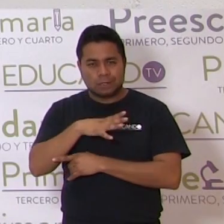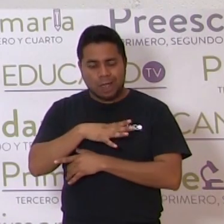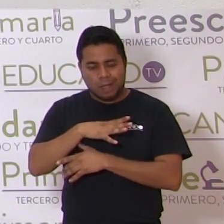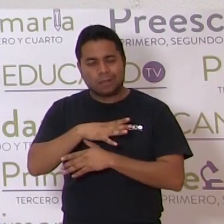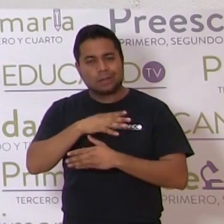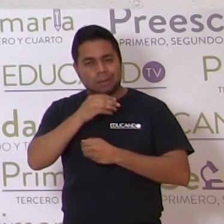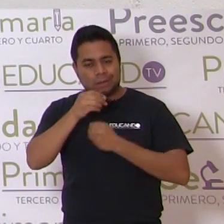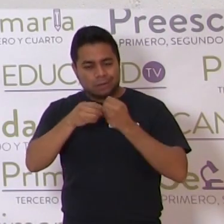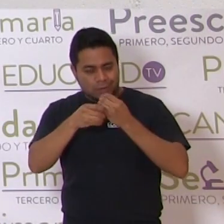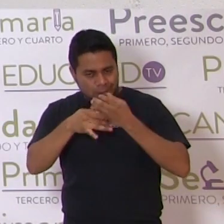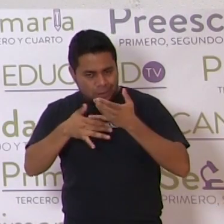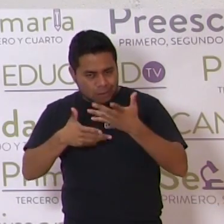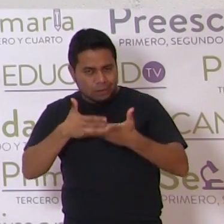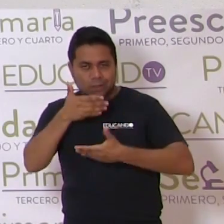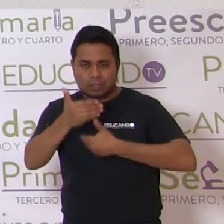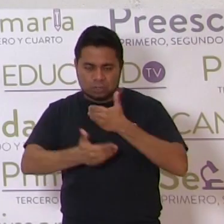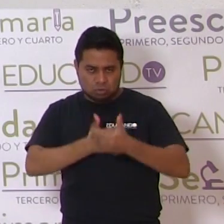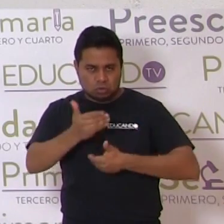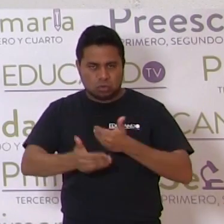desarrollo